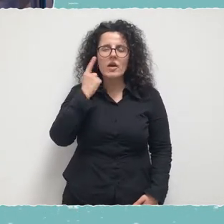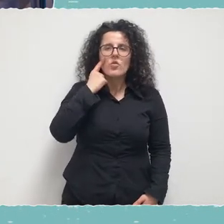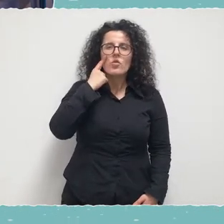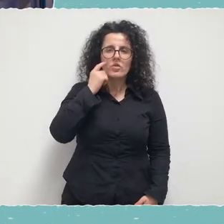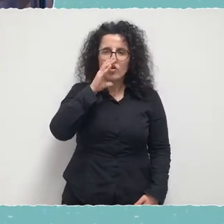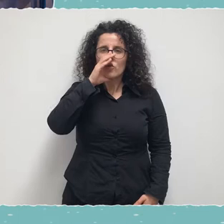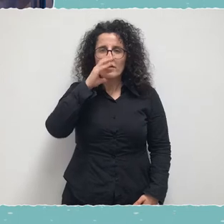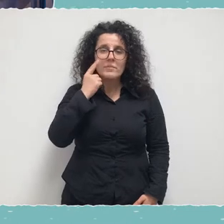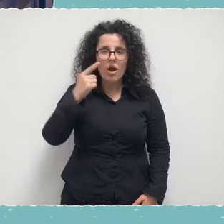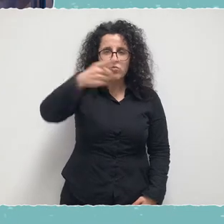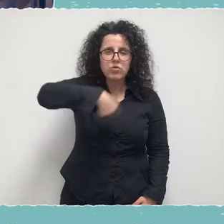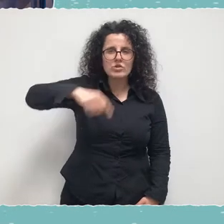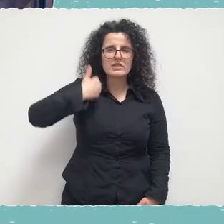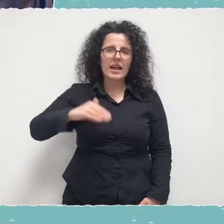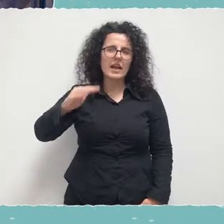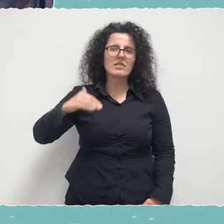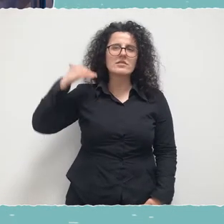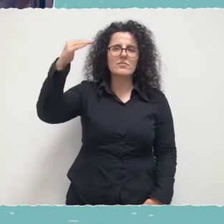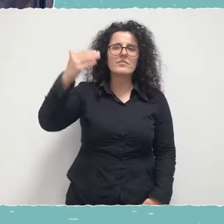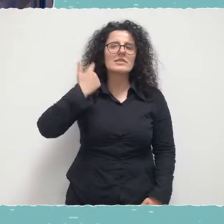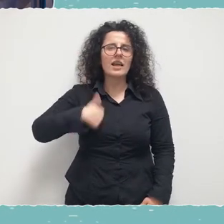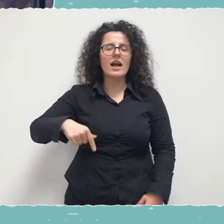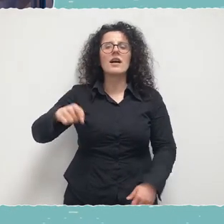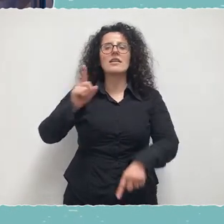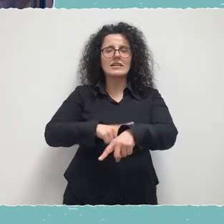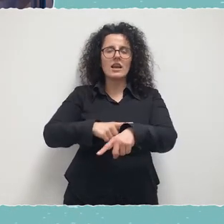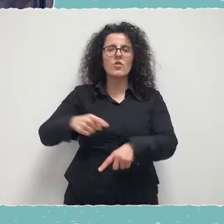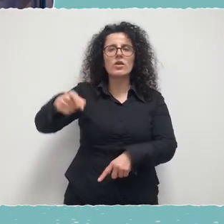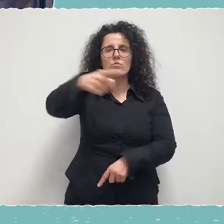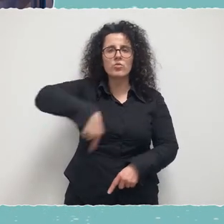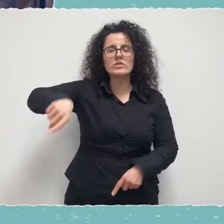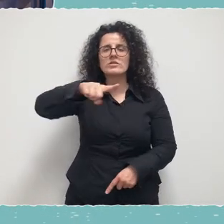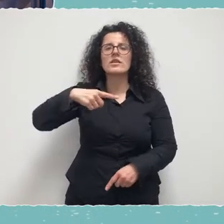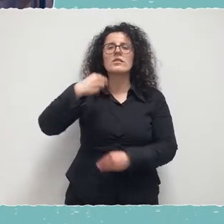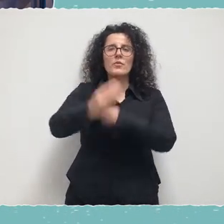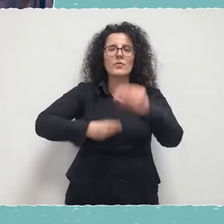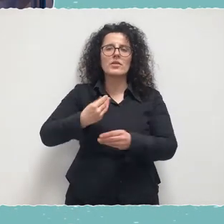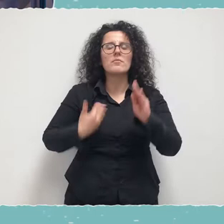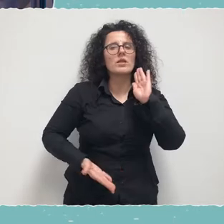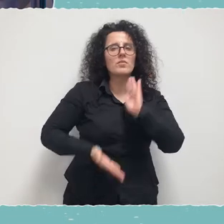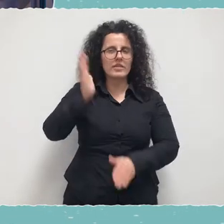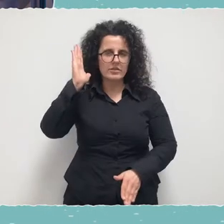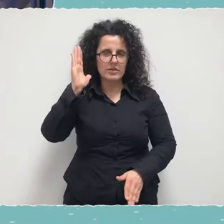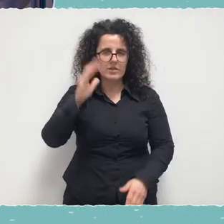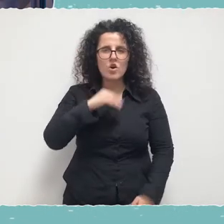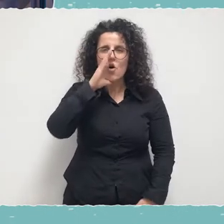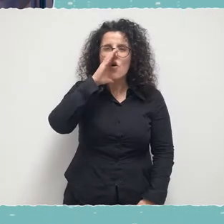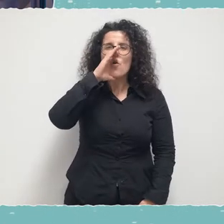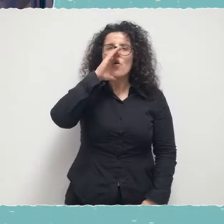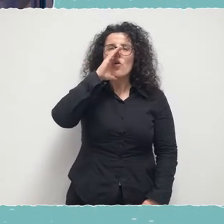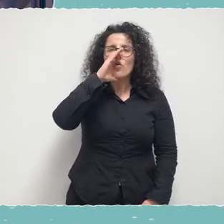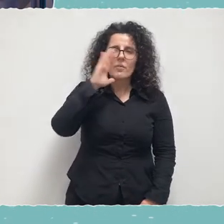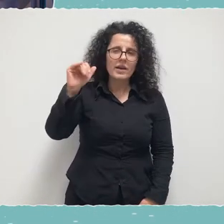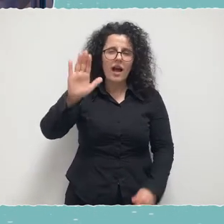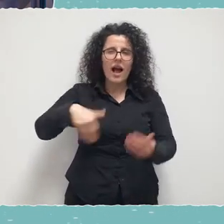vos. Mira, xa estades ben grandes, así que é o momento de que marchedes facer a vosa propia